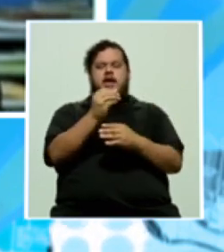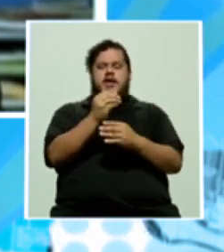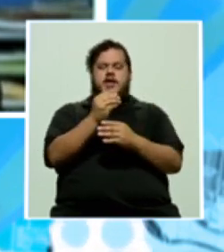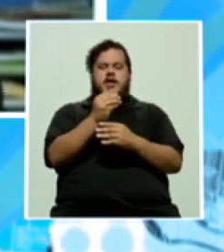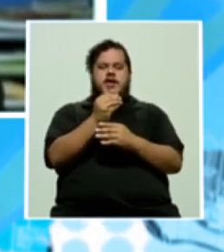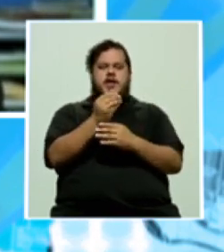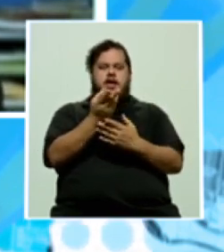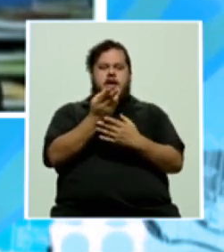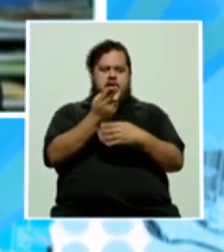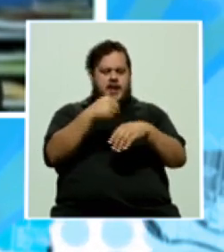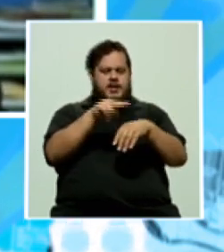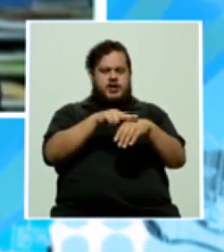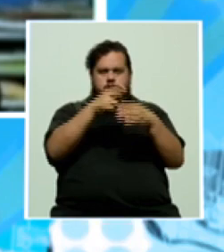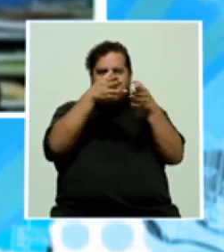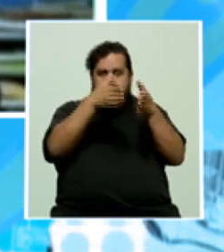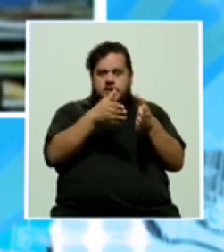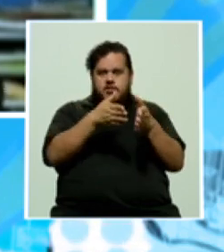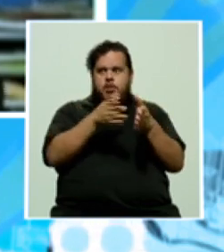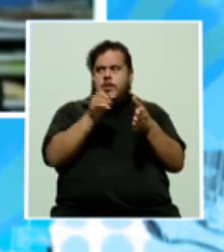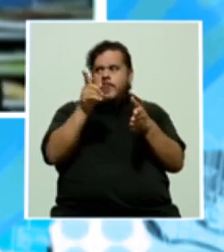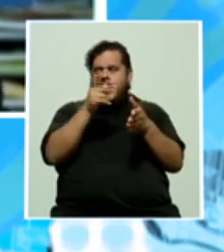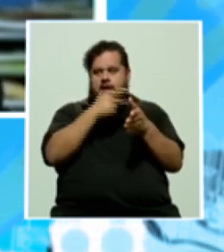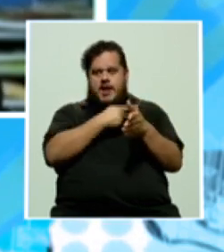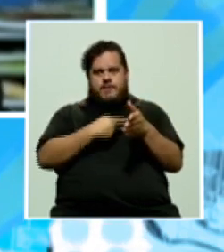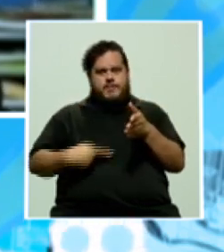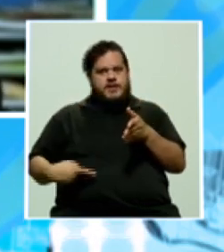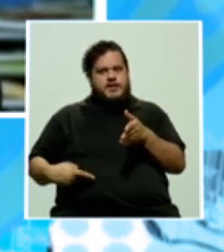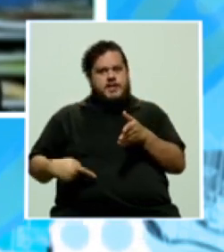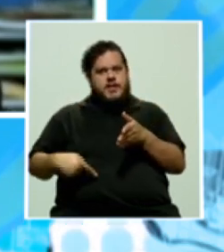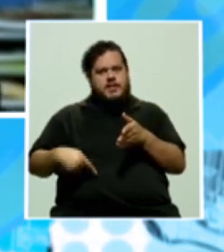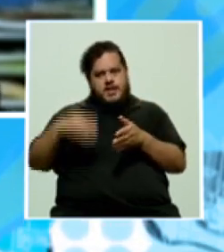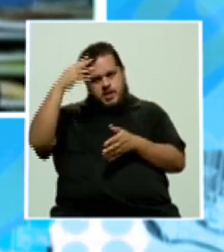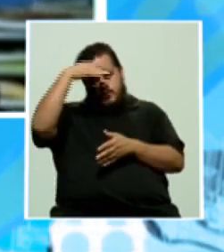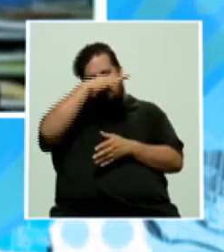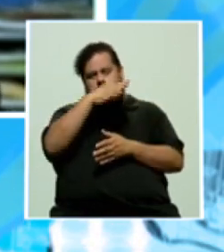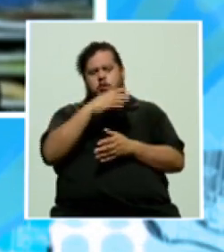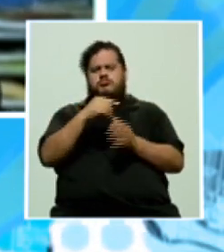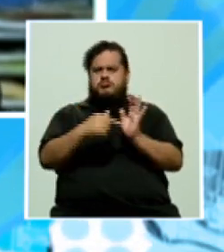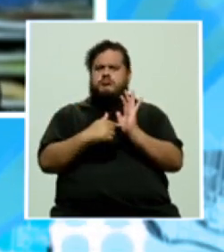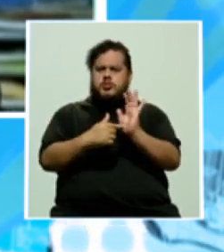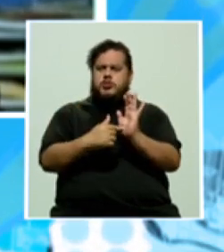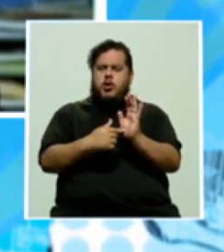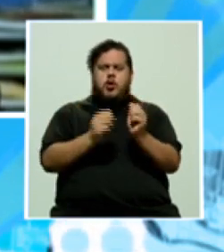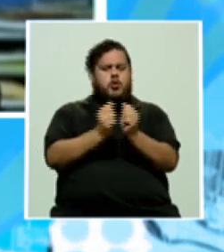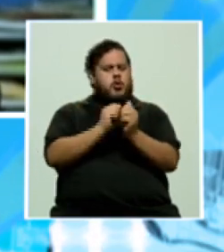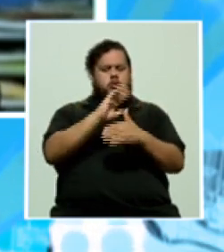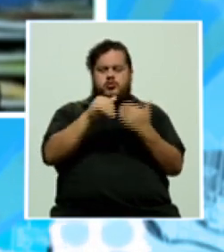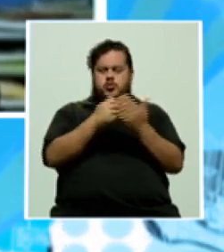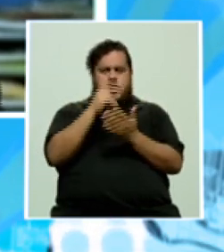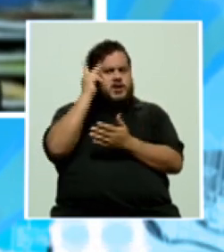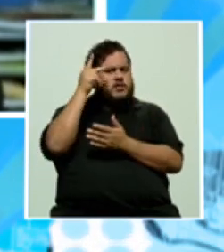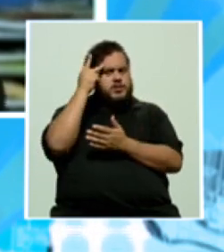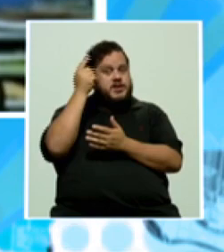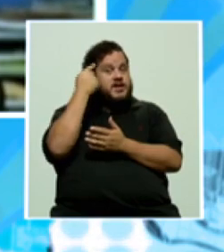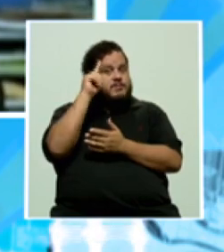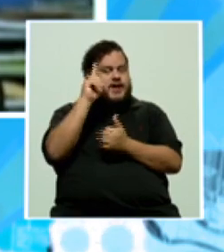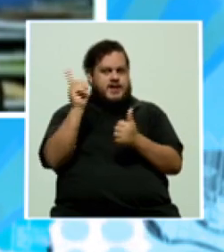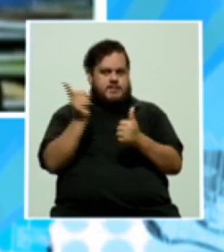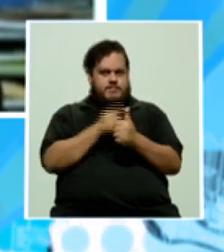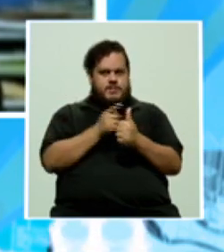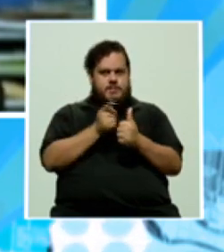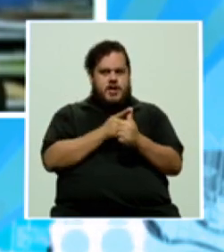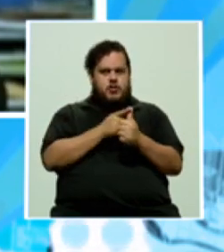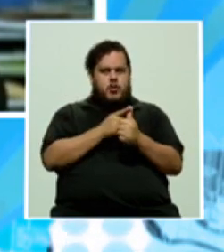Trump se hizo manifiesto con todas sus políticas para hacer de que primero